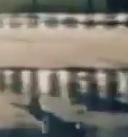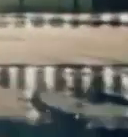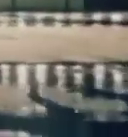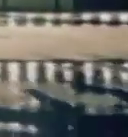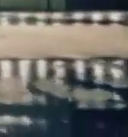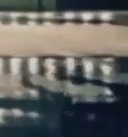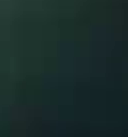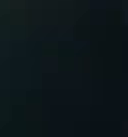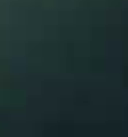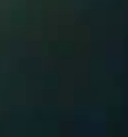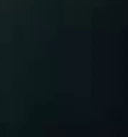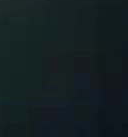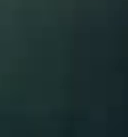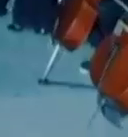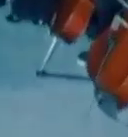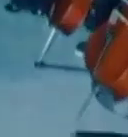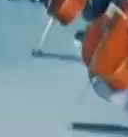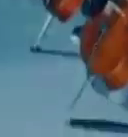¡Gracias!